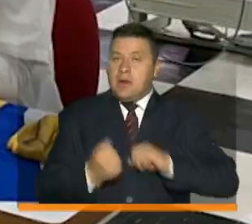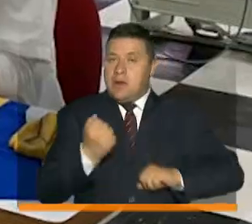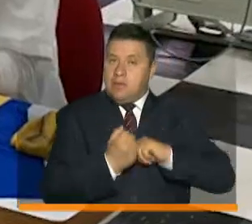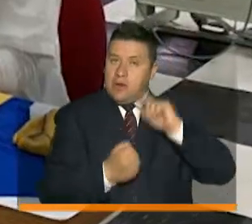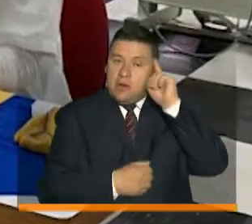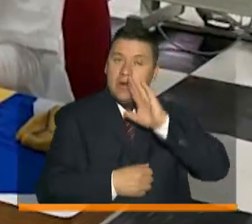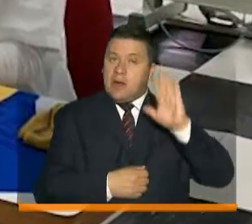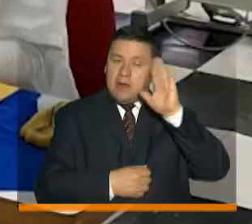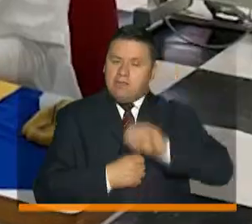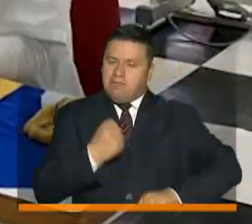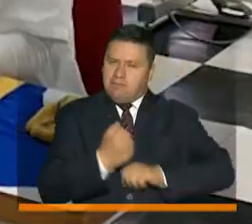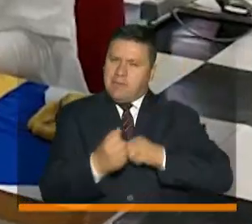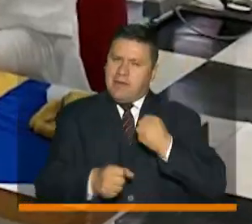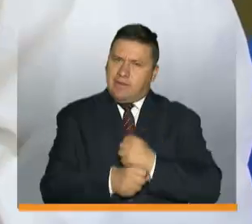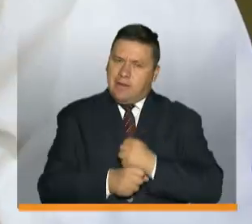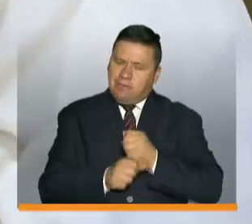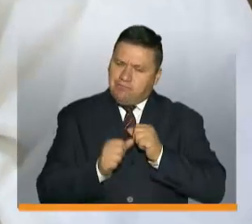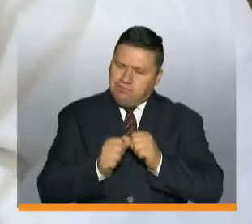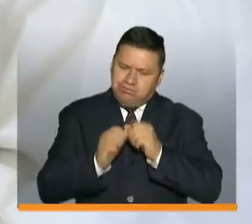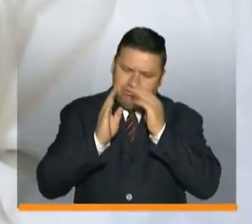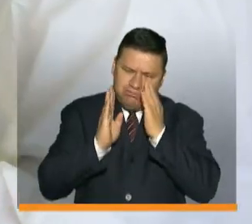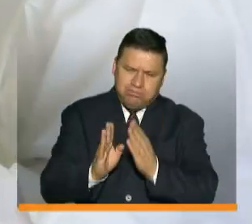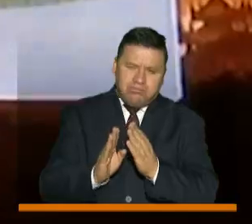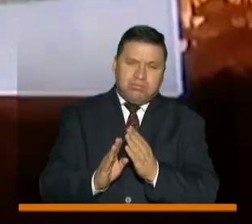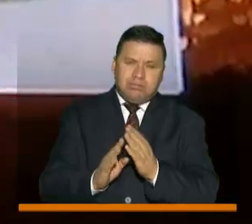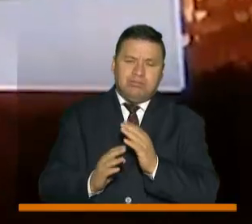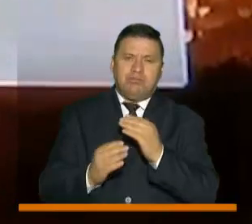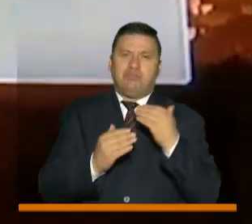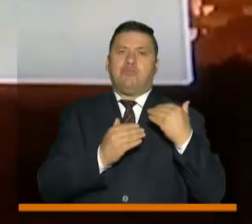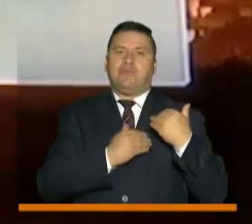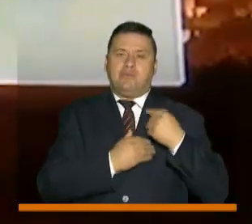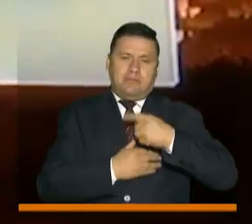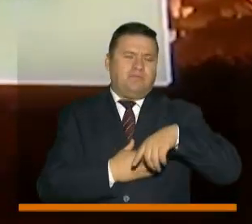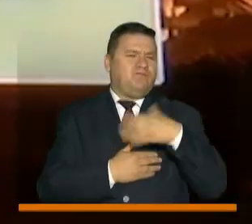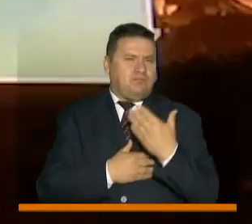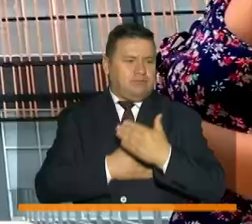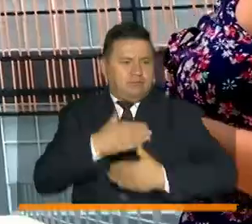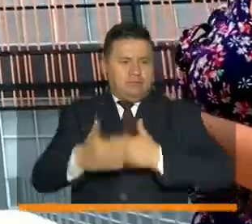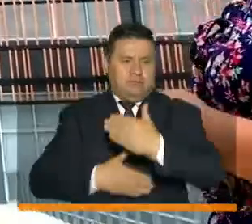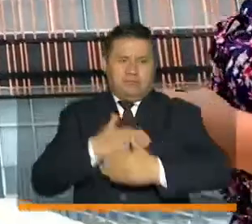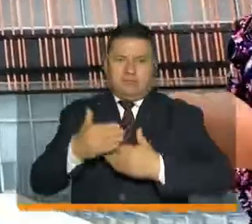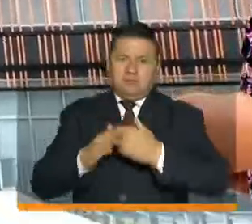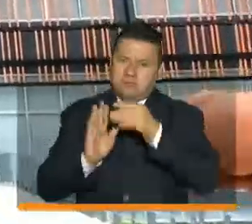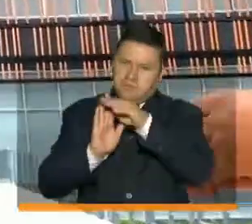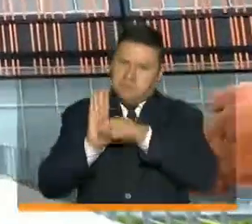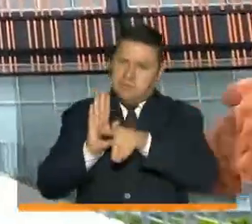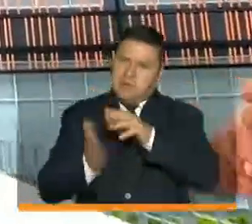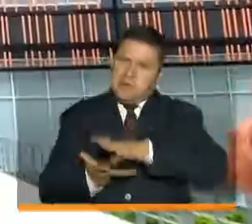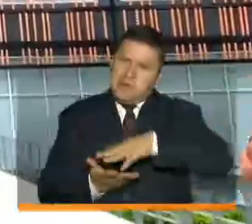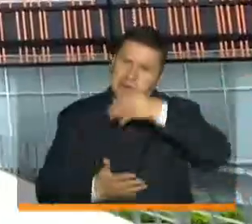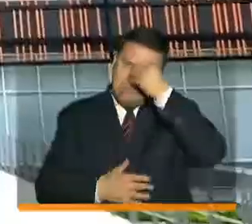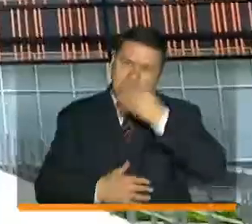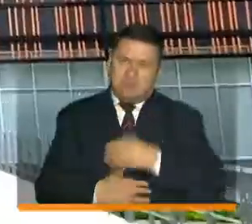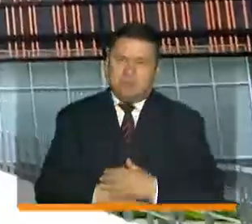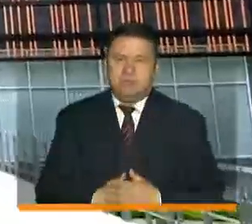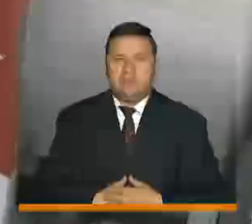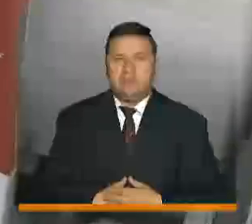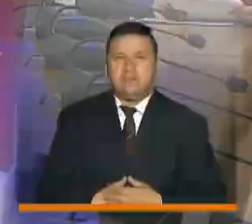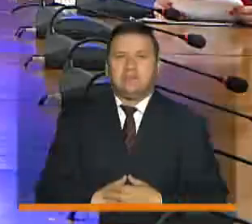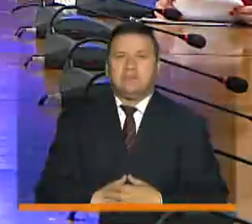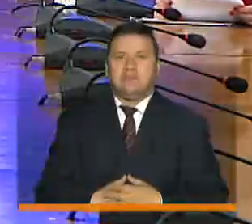Nacional, continúan su trabajo dedicado, riguroso y con corresponsabilidad para avanzar con sus procesos de aprendizaje.